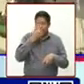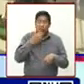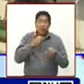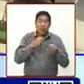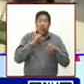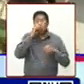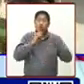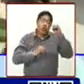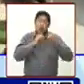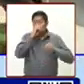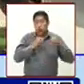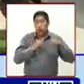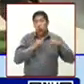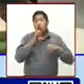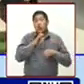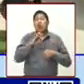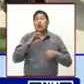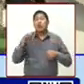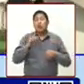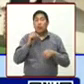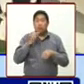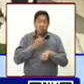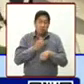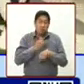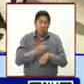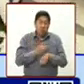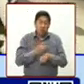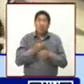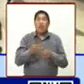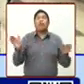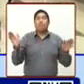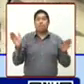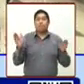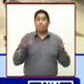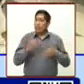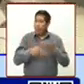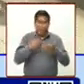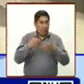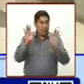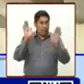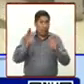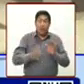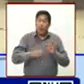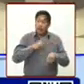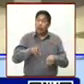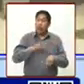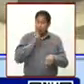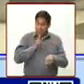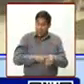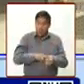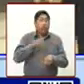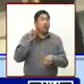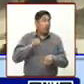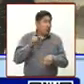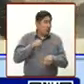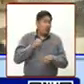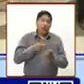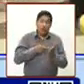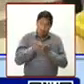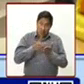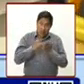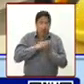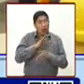sector de oruro a Cochabamba Pero ha sido momentáneamente se ha habilitado por el momento están todos expedientes las salidas están normales evidentemente